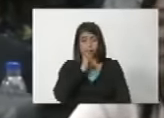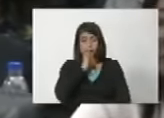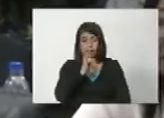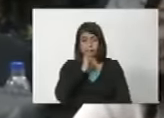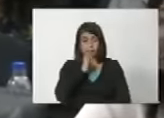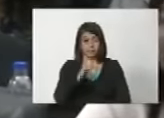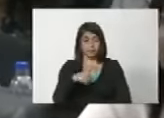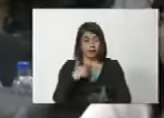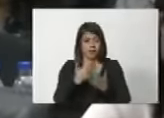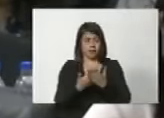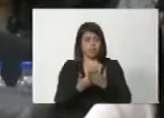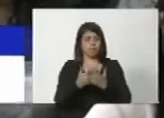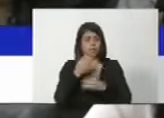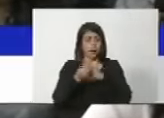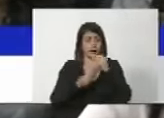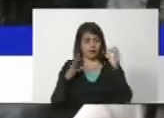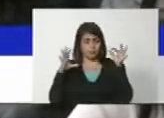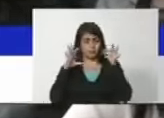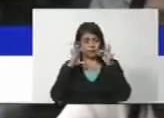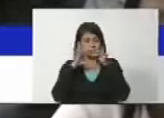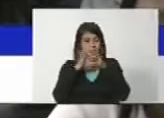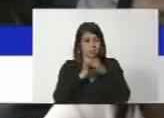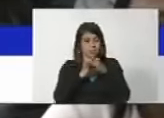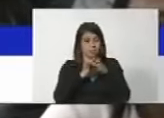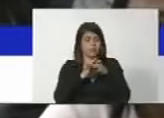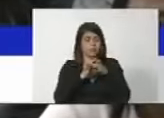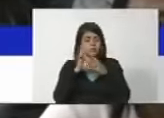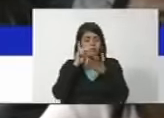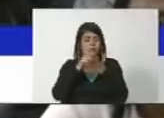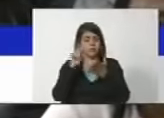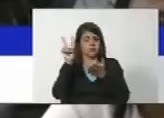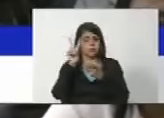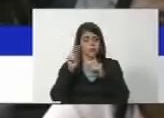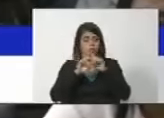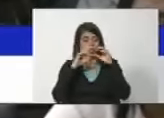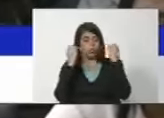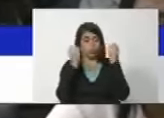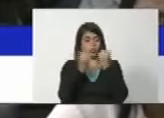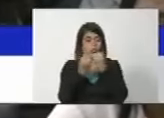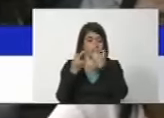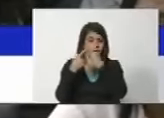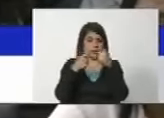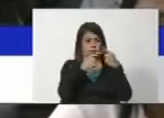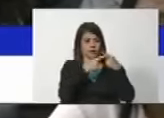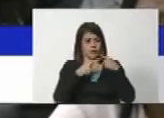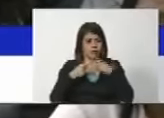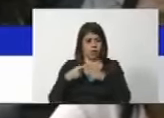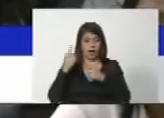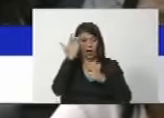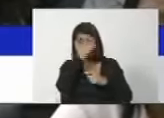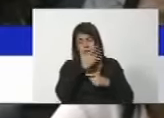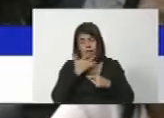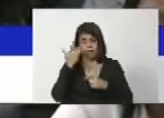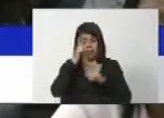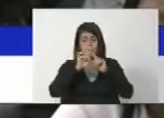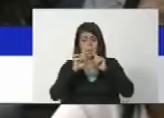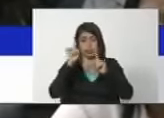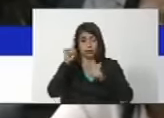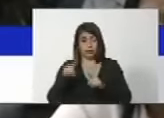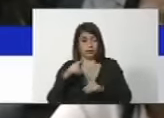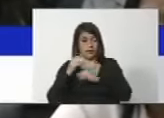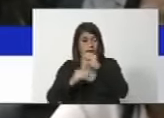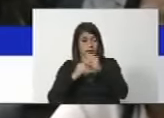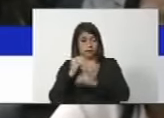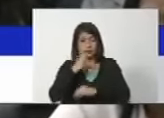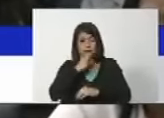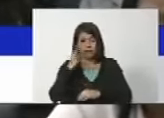informado que afianzará la presencia de Venezuela en los organismos multilaterales de África, pero también llevará